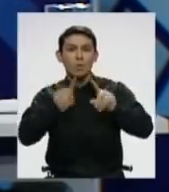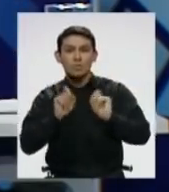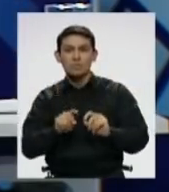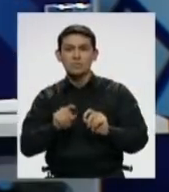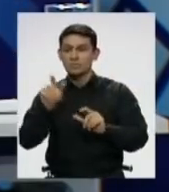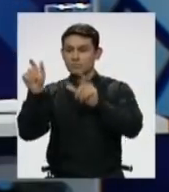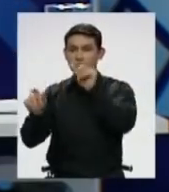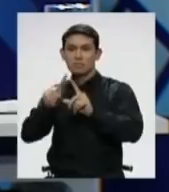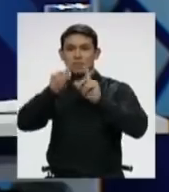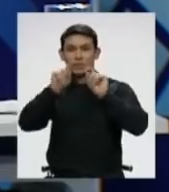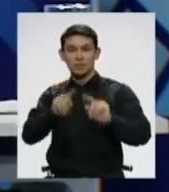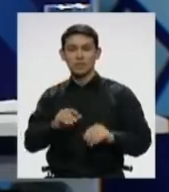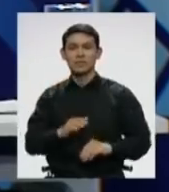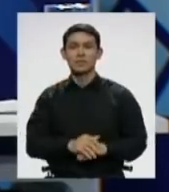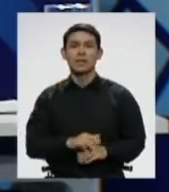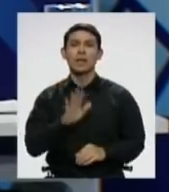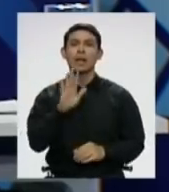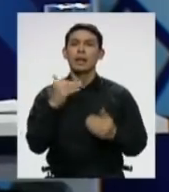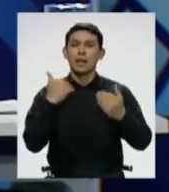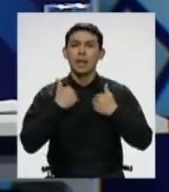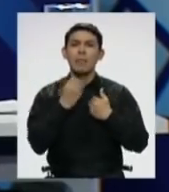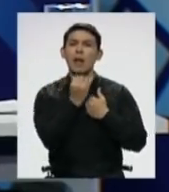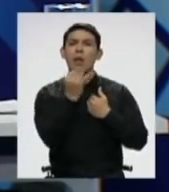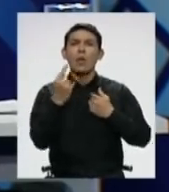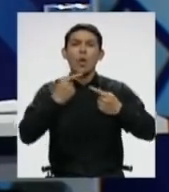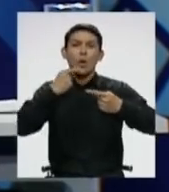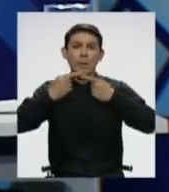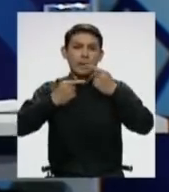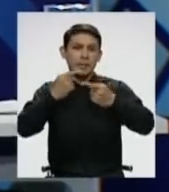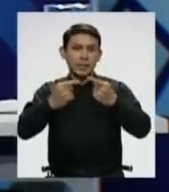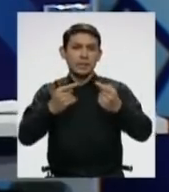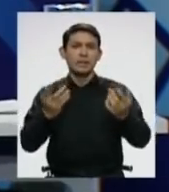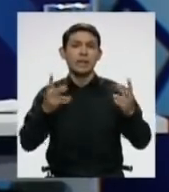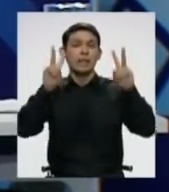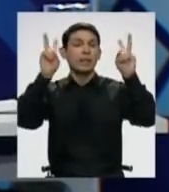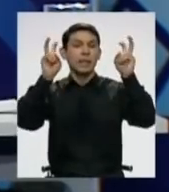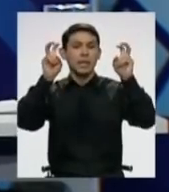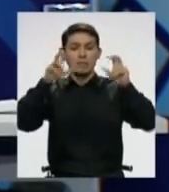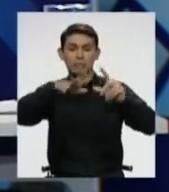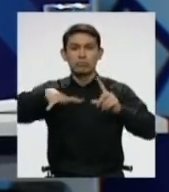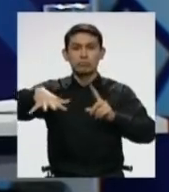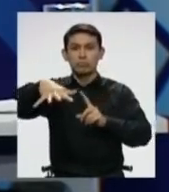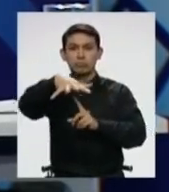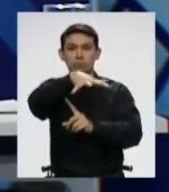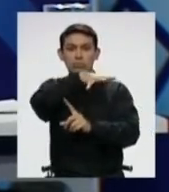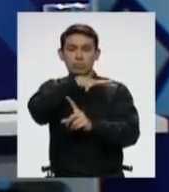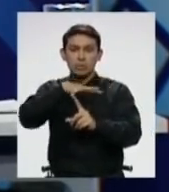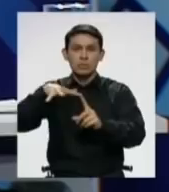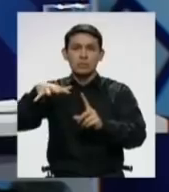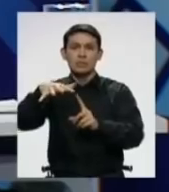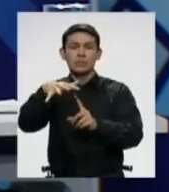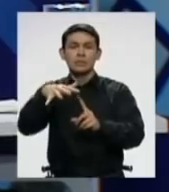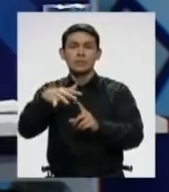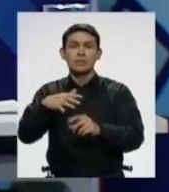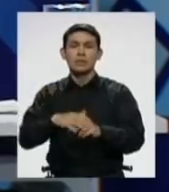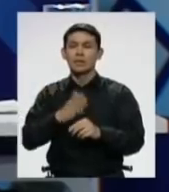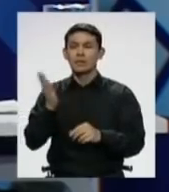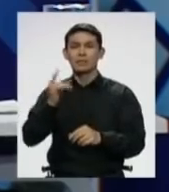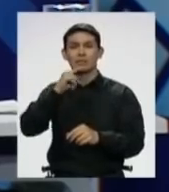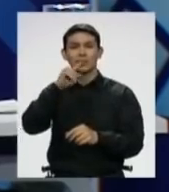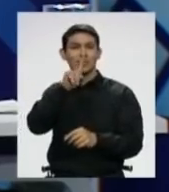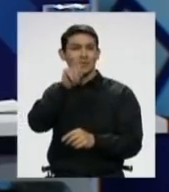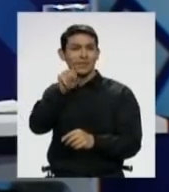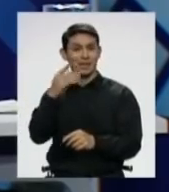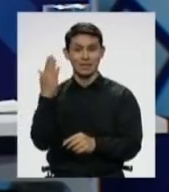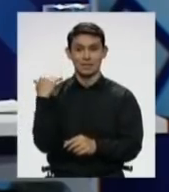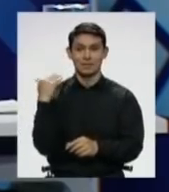ciudadanos. Pero todavía tenemos algunos comentarios que hacer sobre el tema del ambiente, que era lo que había preguntado la ciudadana